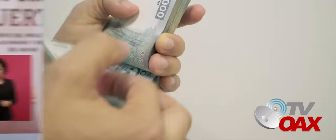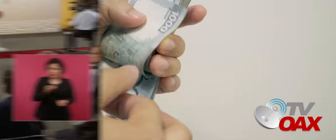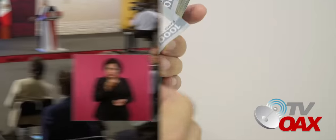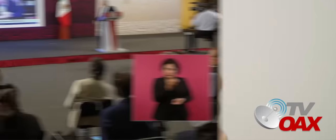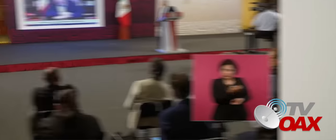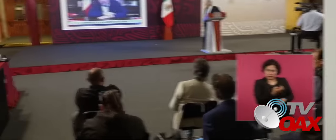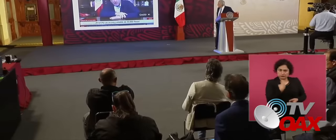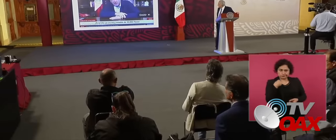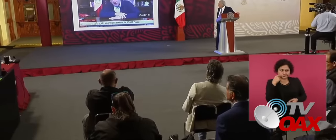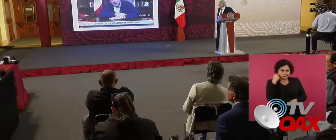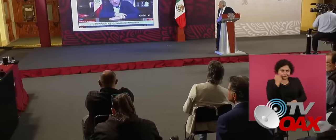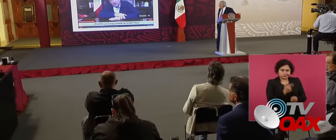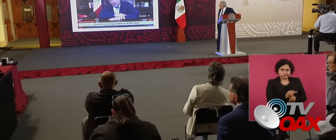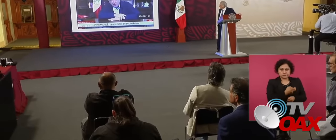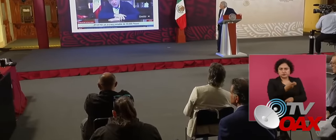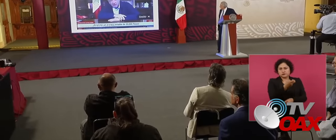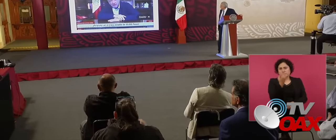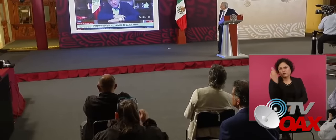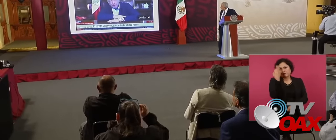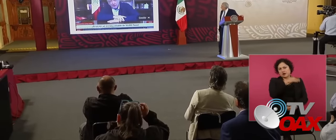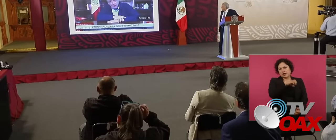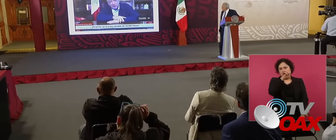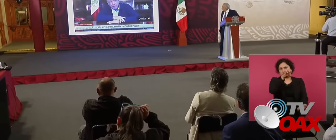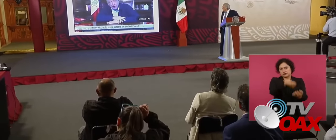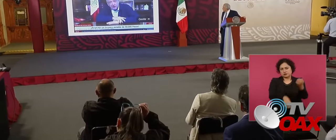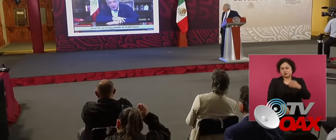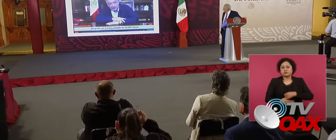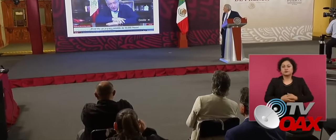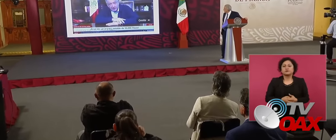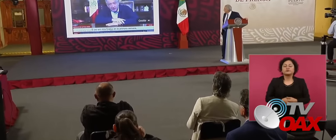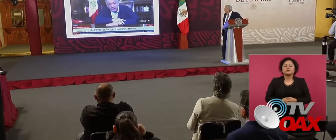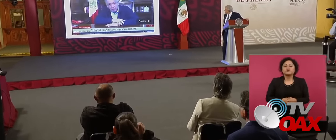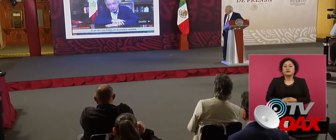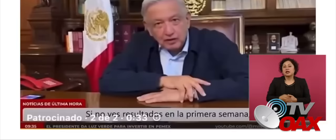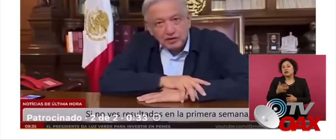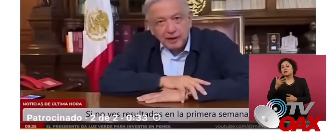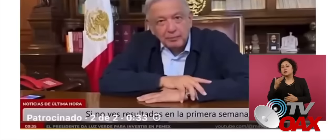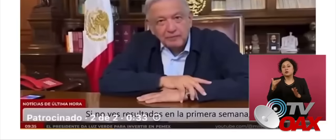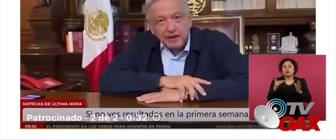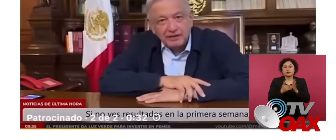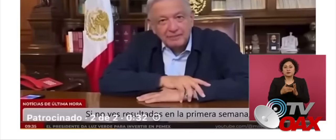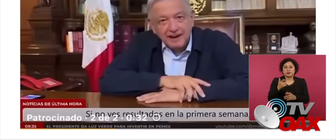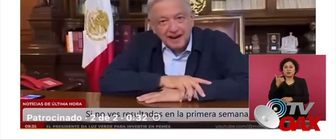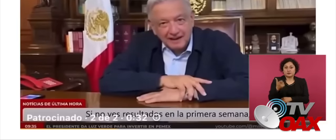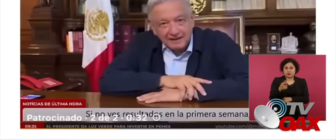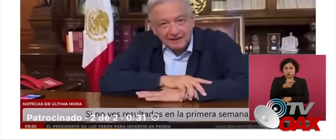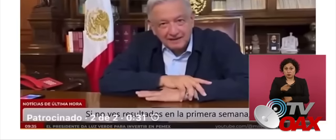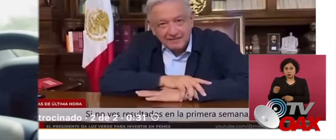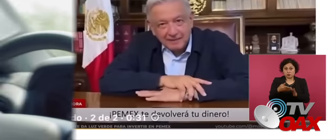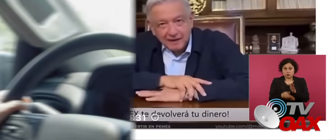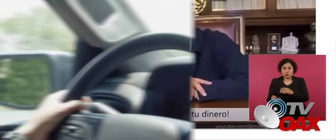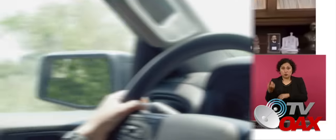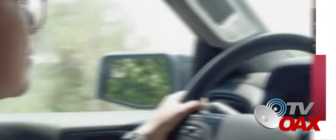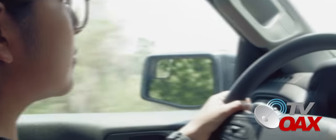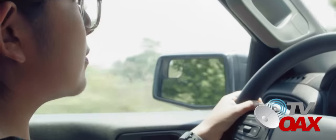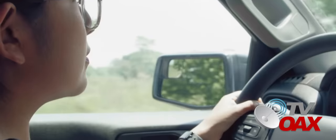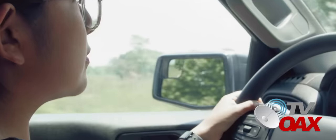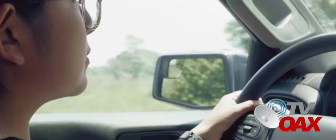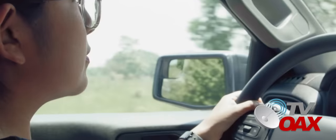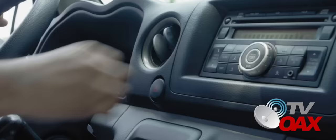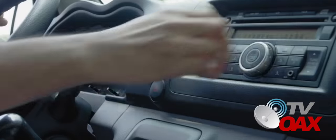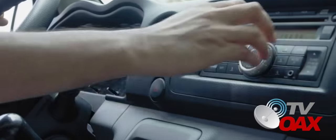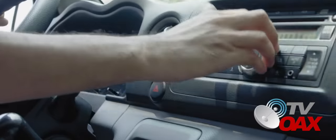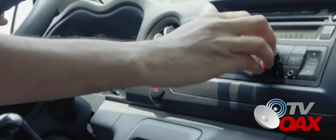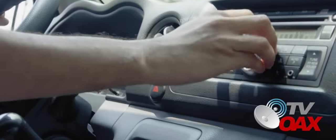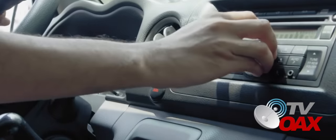Al inicio del video se puede observar al presidente López Obrador invitando a los ciudadanos a invertir en la